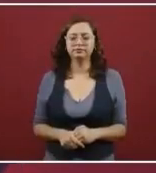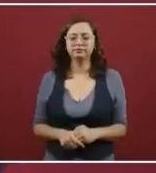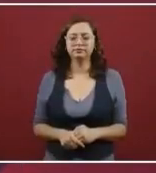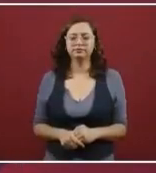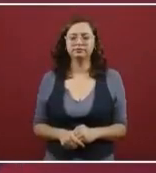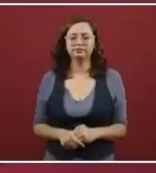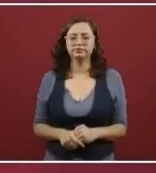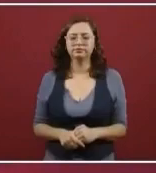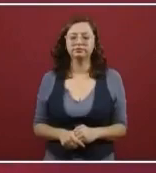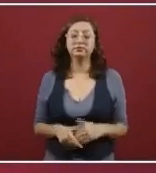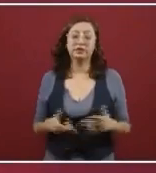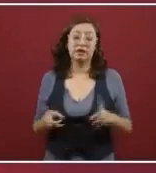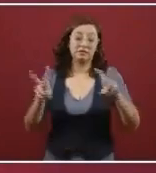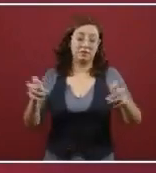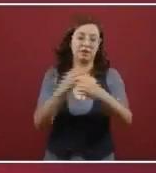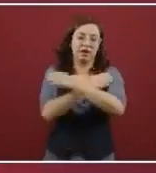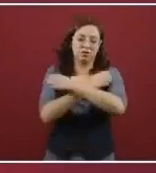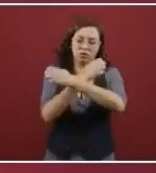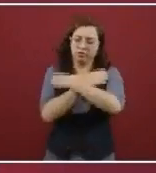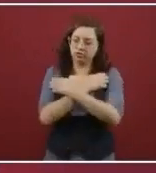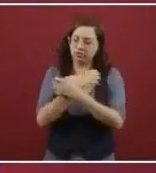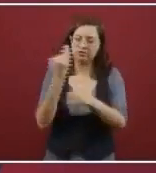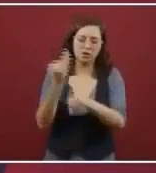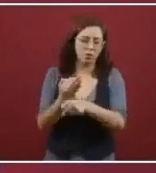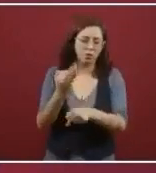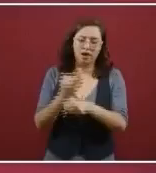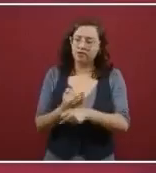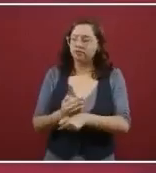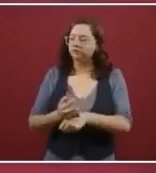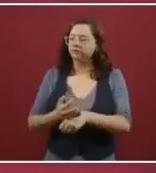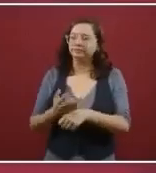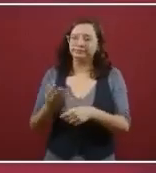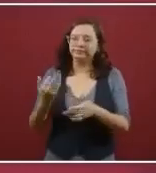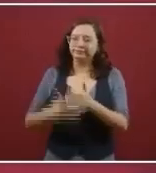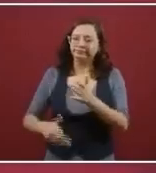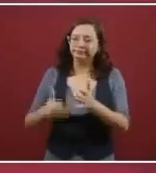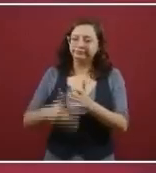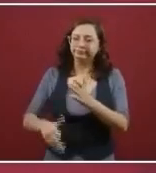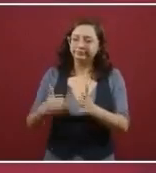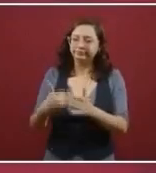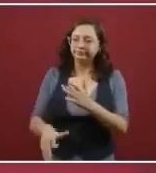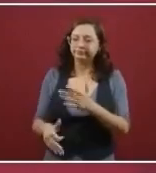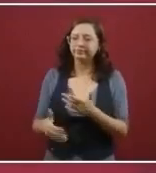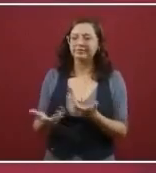reforma educativa para cancelar,